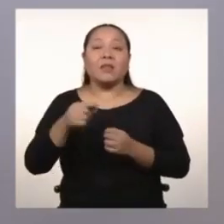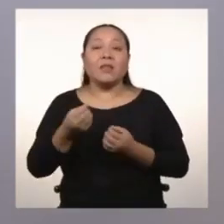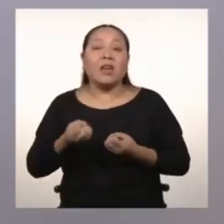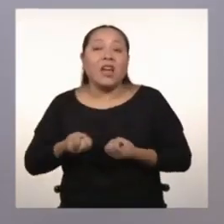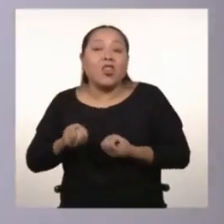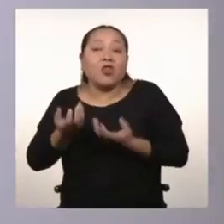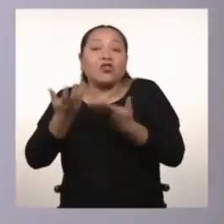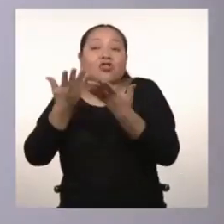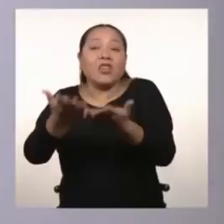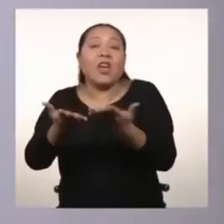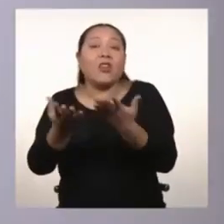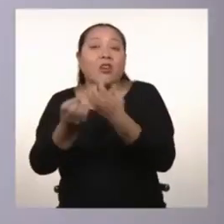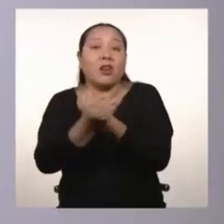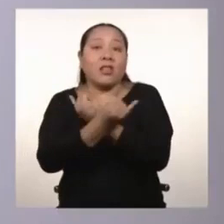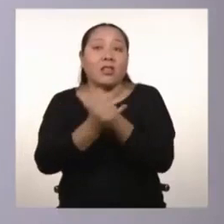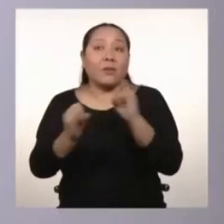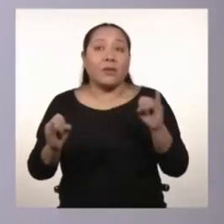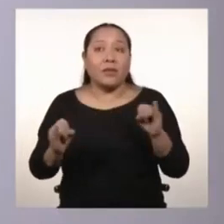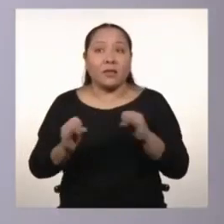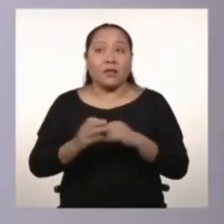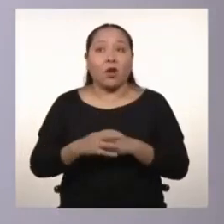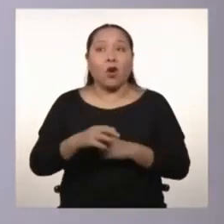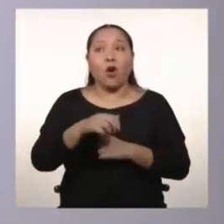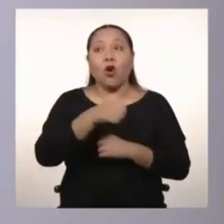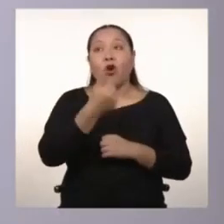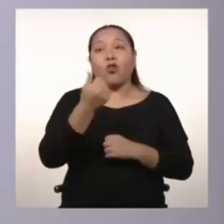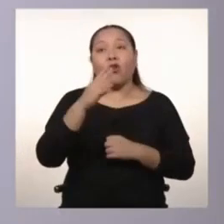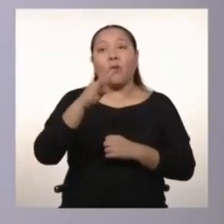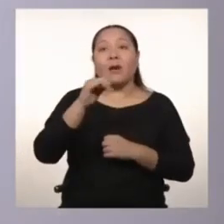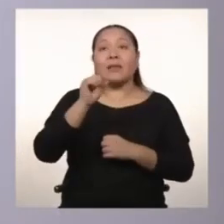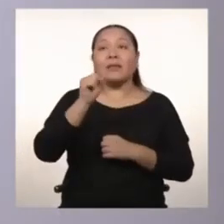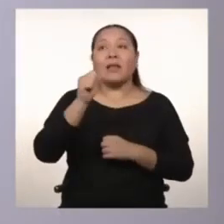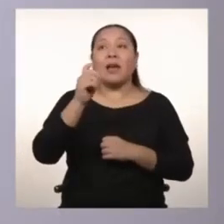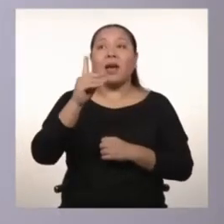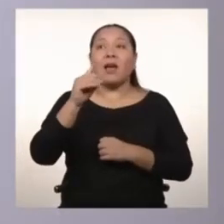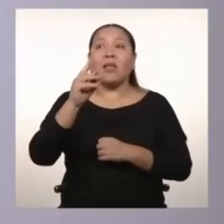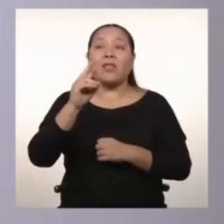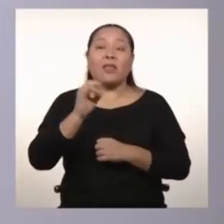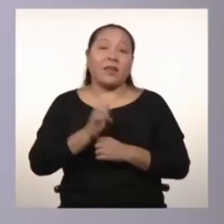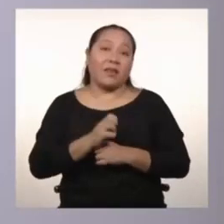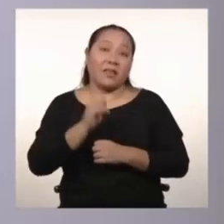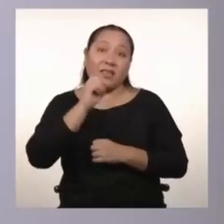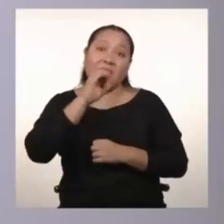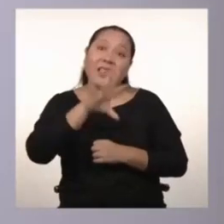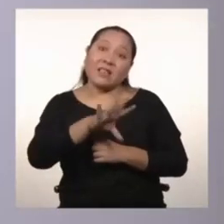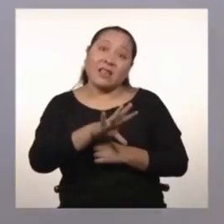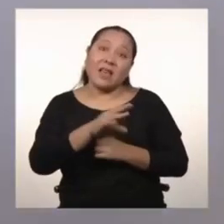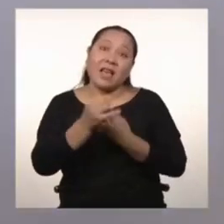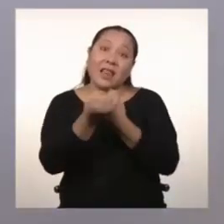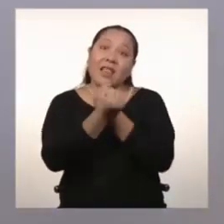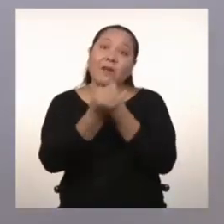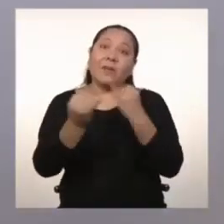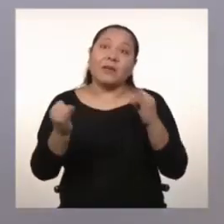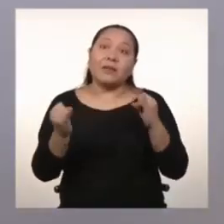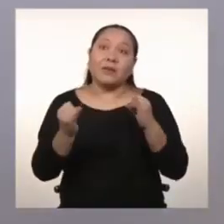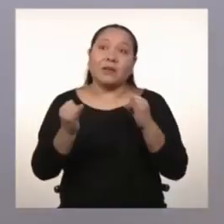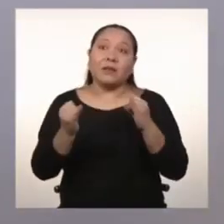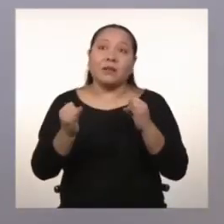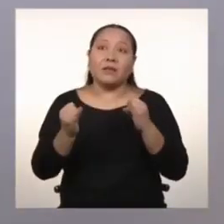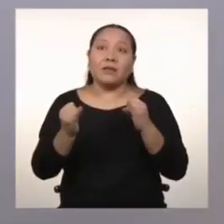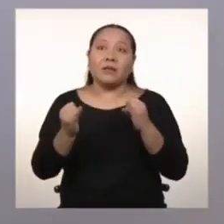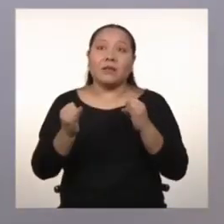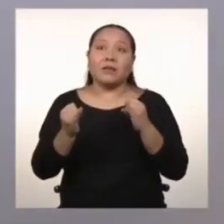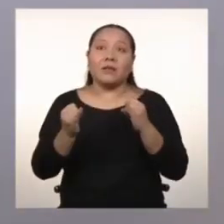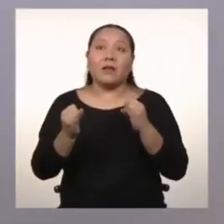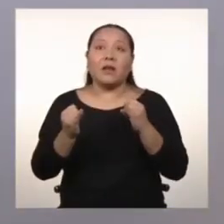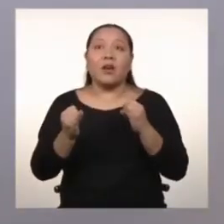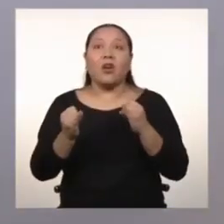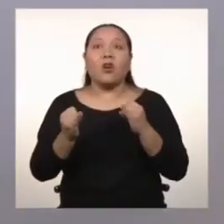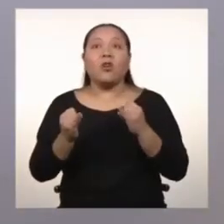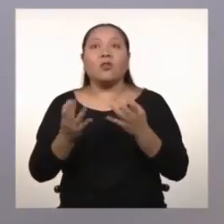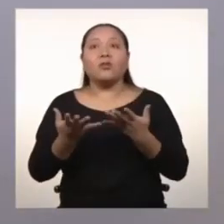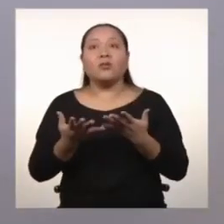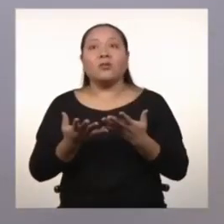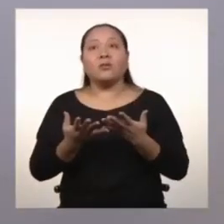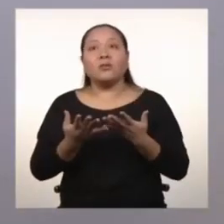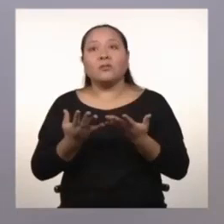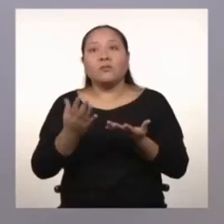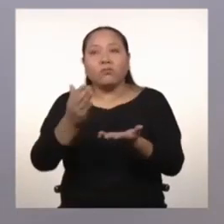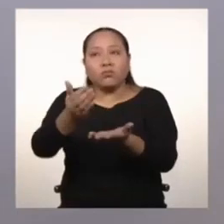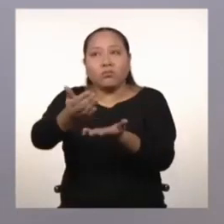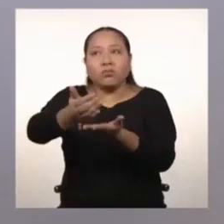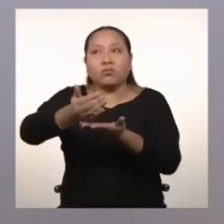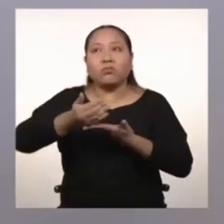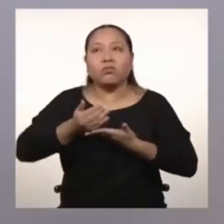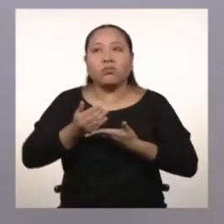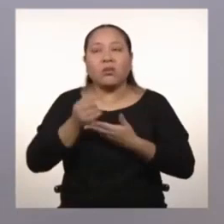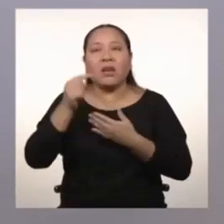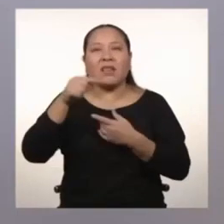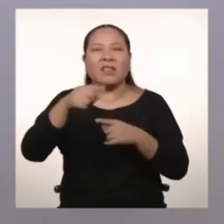concedida. Y otros como Jorge Basadre dicen que nuestra independencia fue conseguida. Y esta se dio a